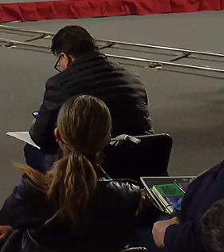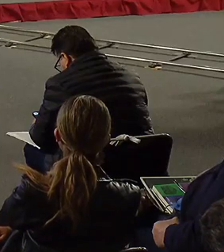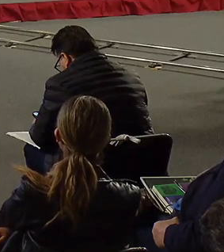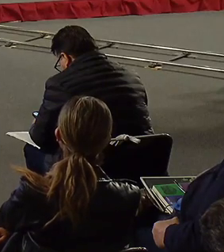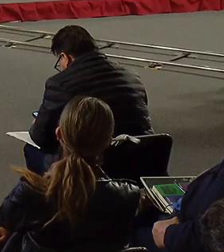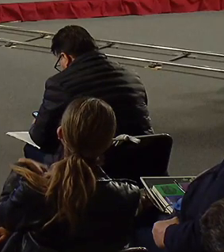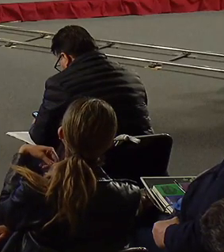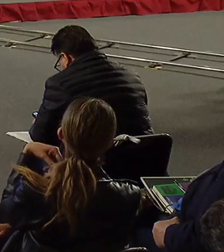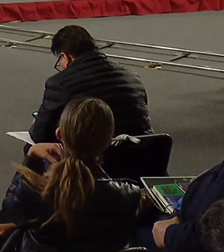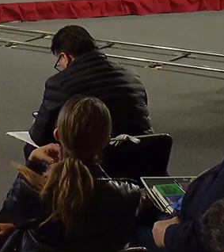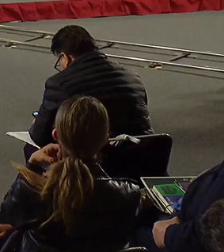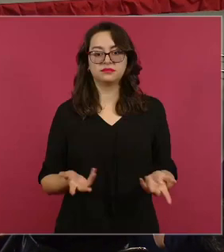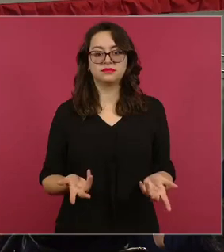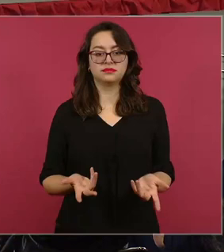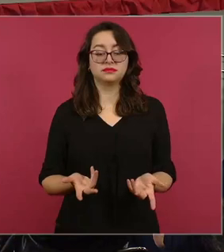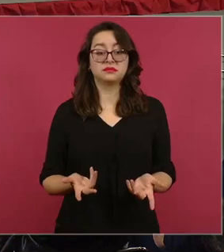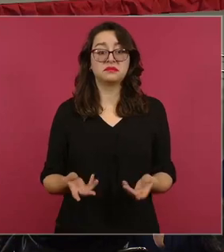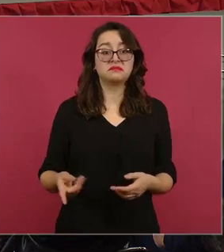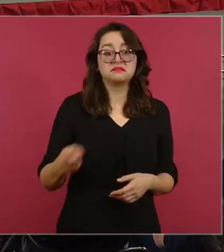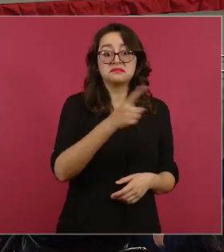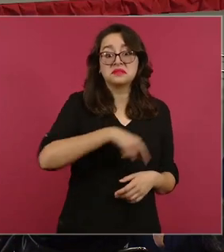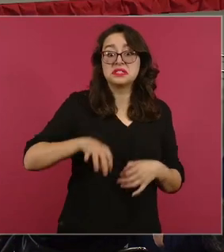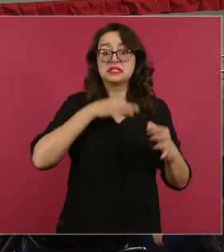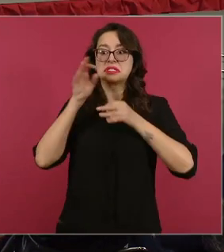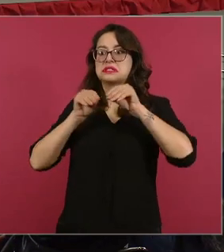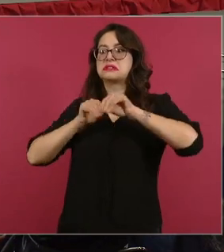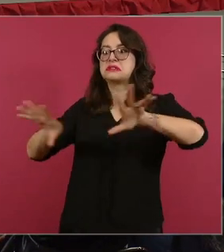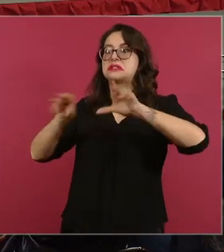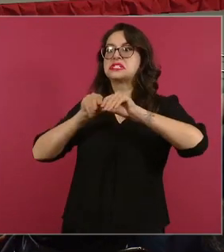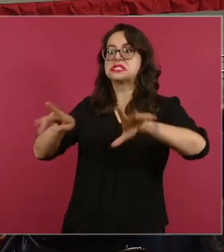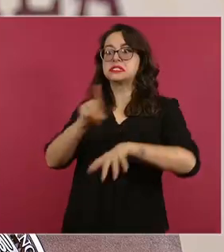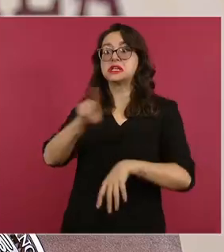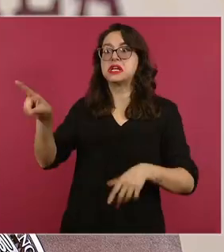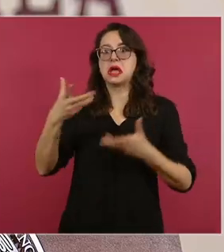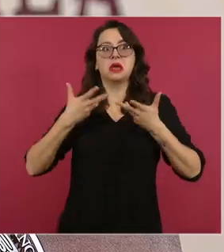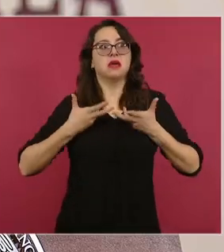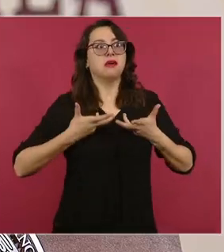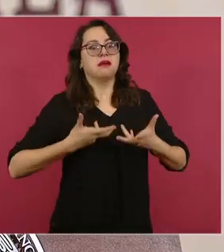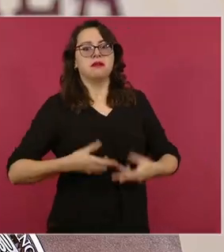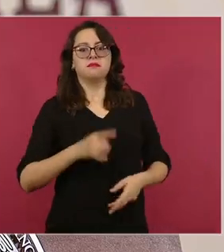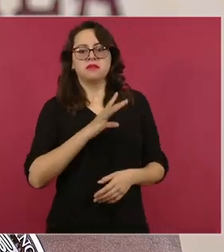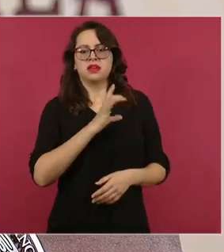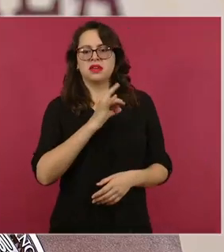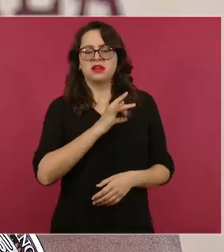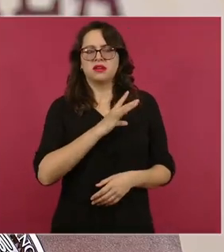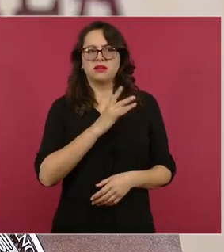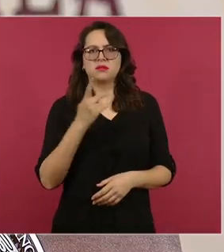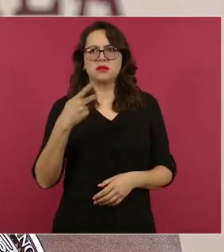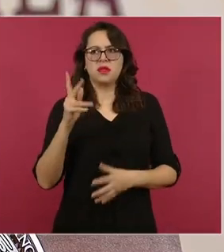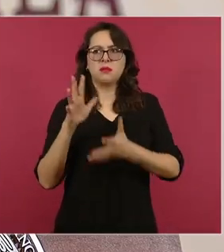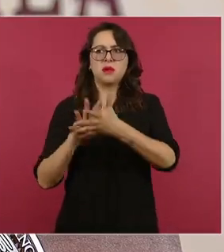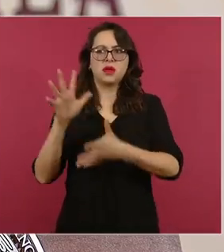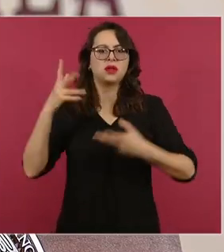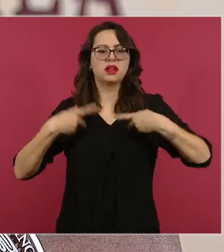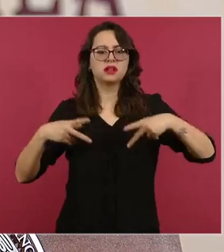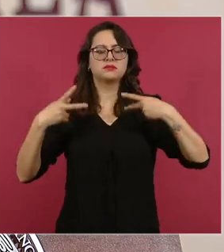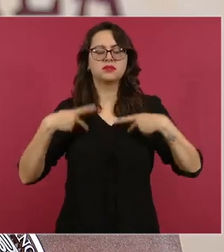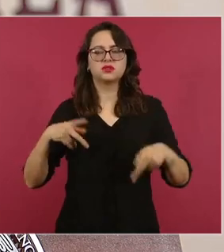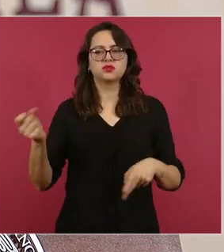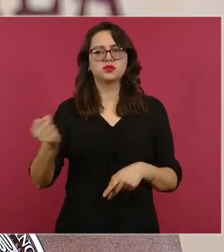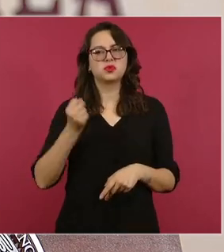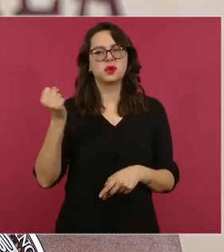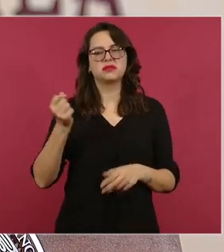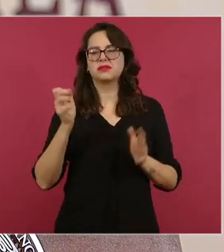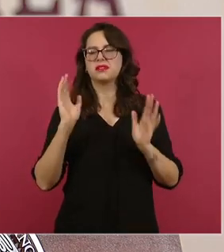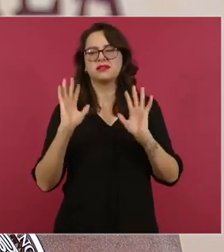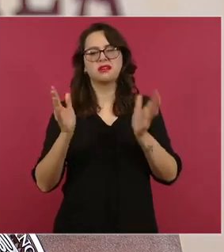pueblo informado busca otras vías de comunicación para pues, obtener la información